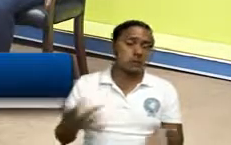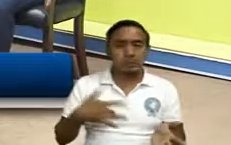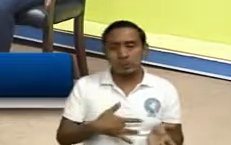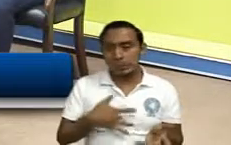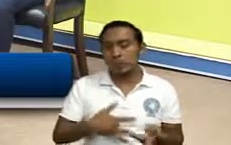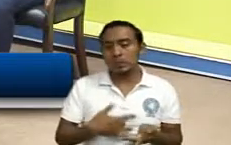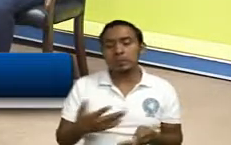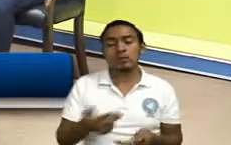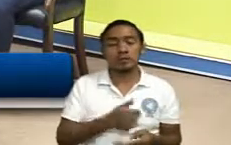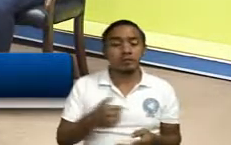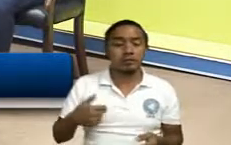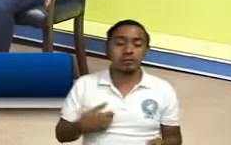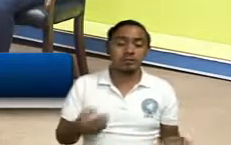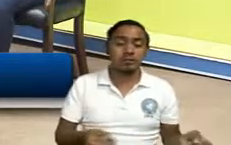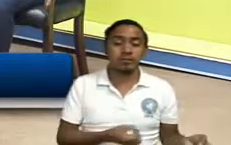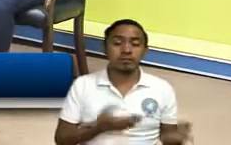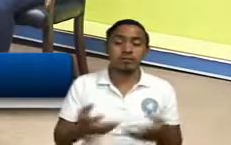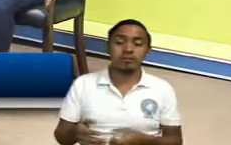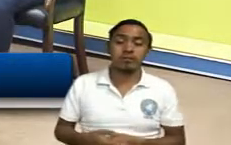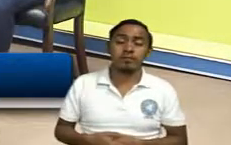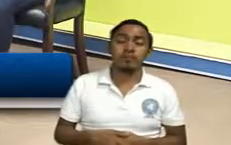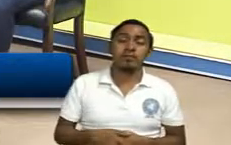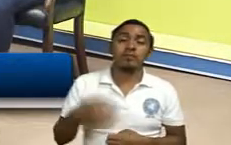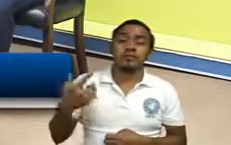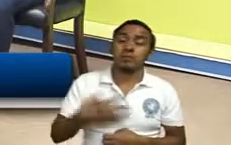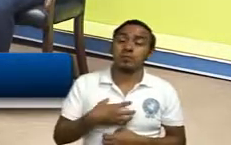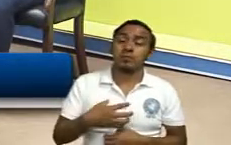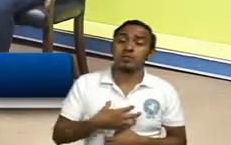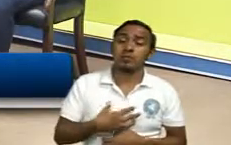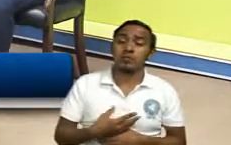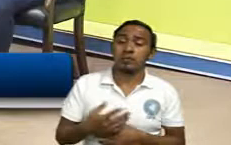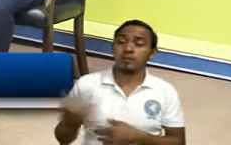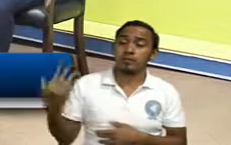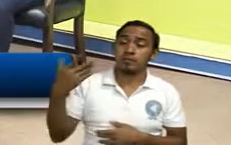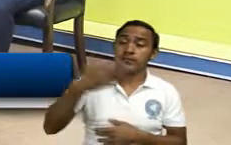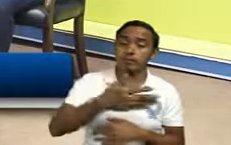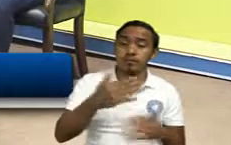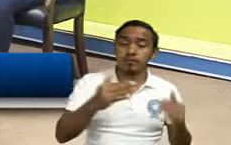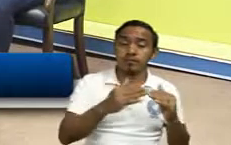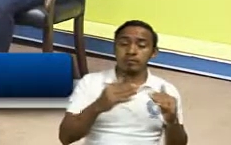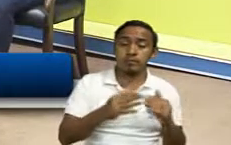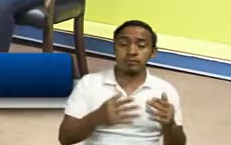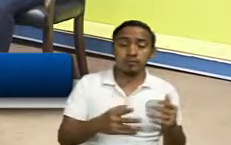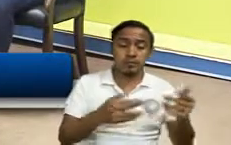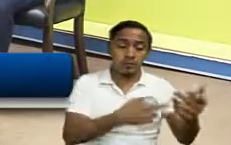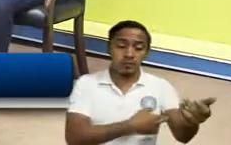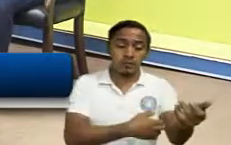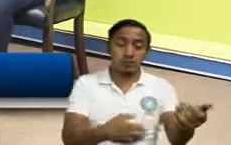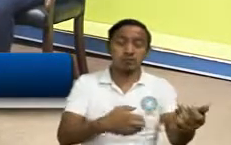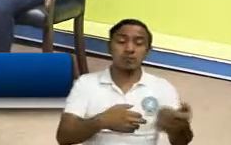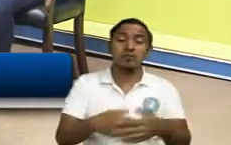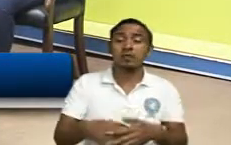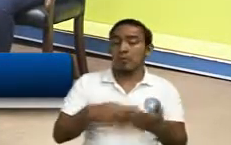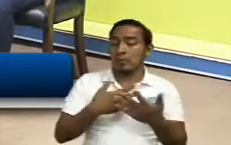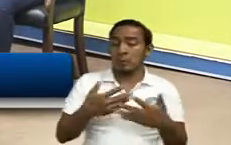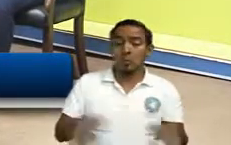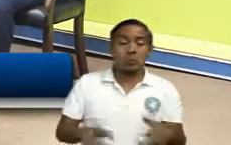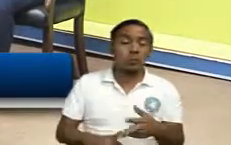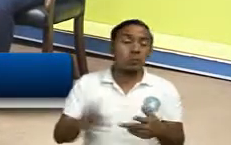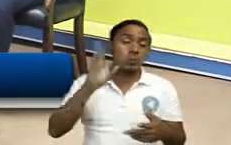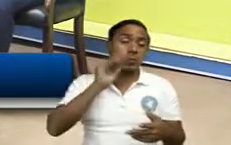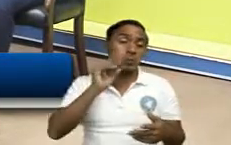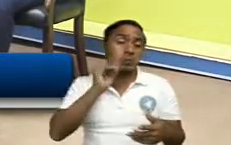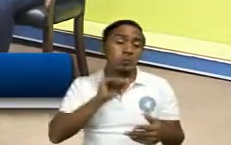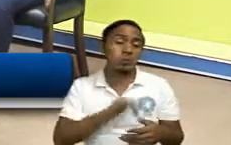bueno, se le refiere. Si hay necesidad de llegarla a tomar a la casa, se llega a tomar ahí la muestra,